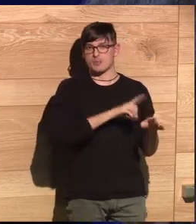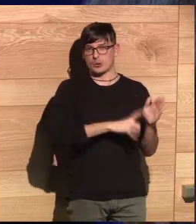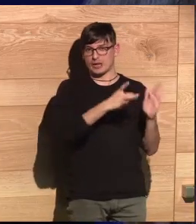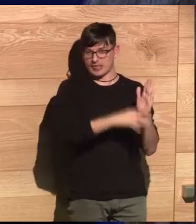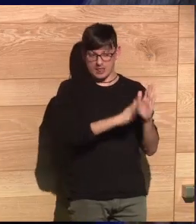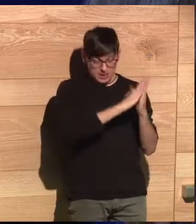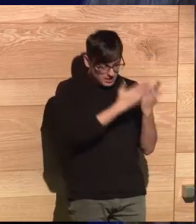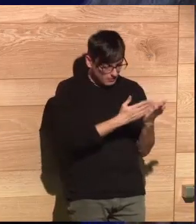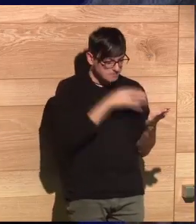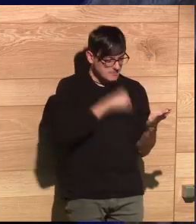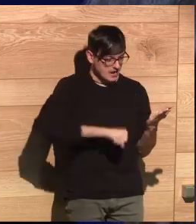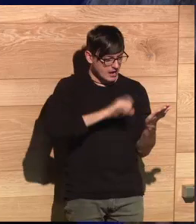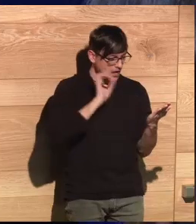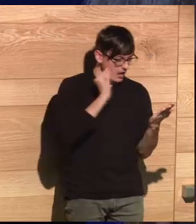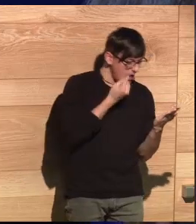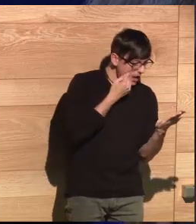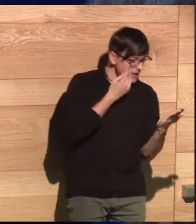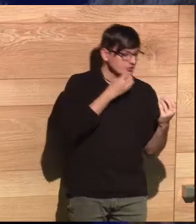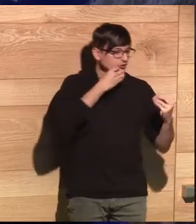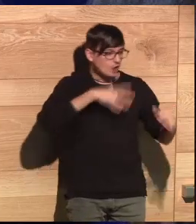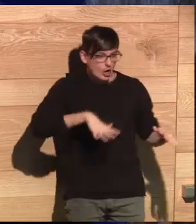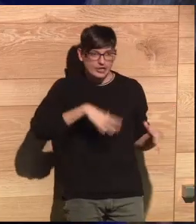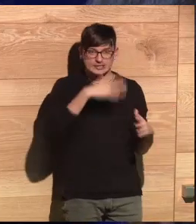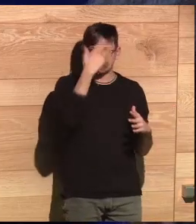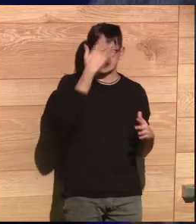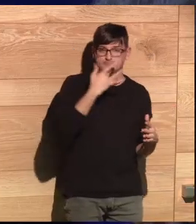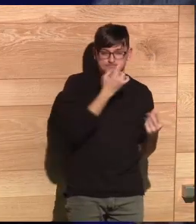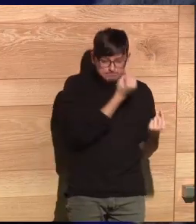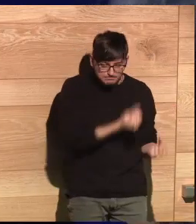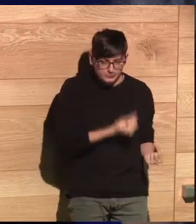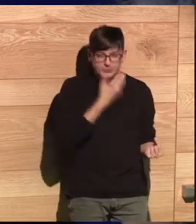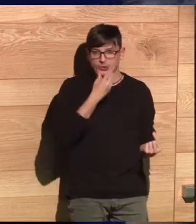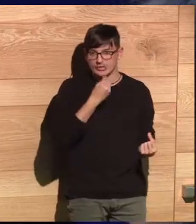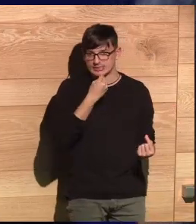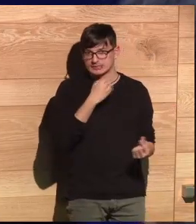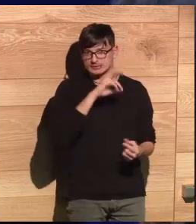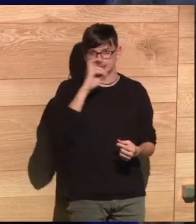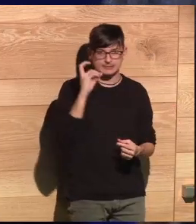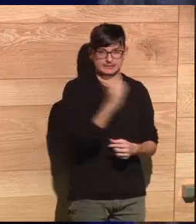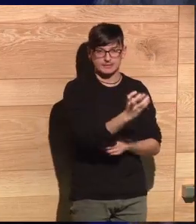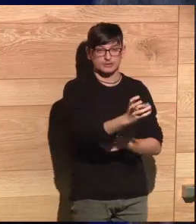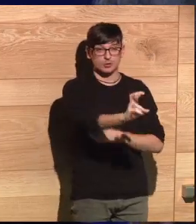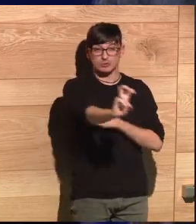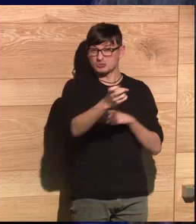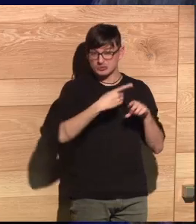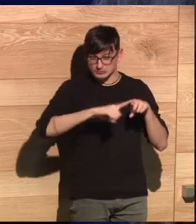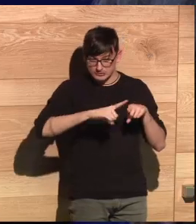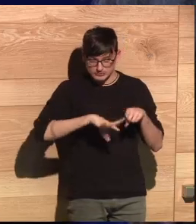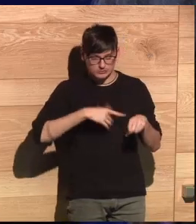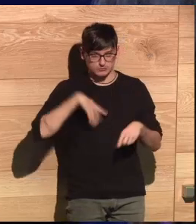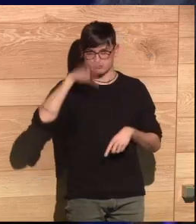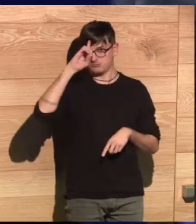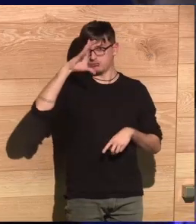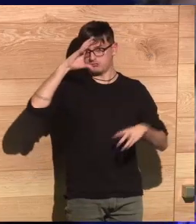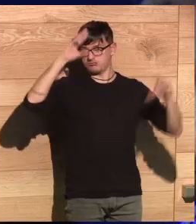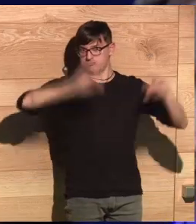para eso, para descubrir 1000 historias y 1000 ilustraciones bonitas. Y otra cosa que quiero resaltar de este libro, que a mí me sorprende